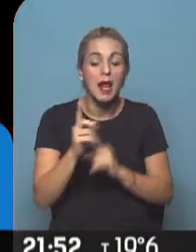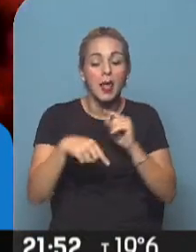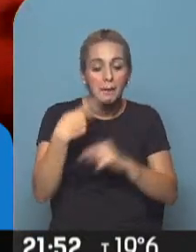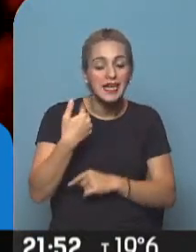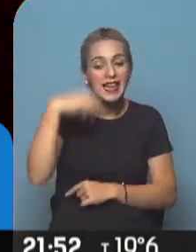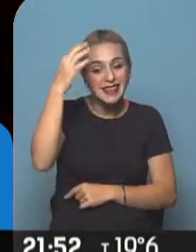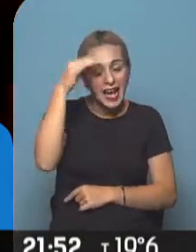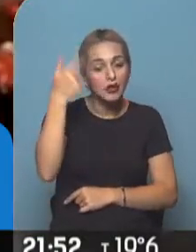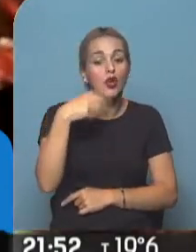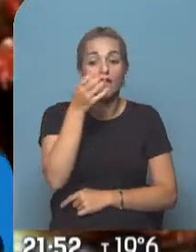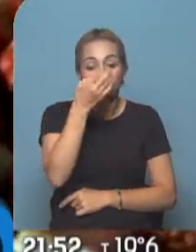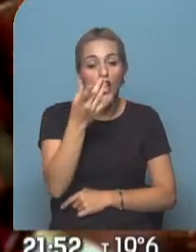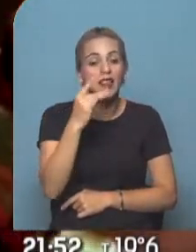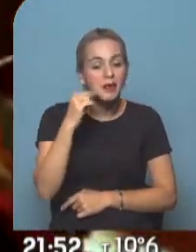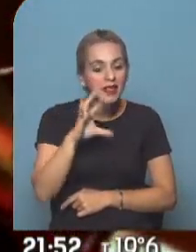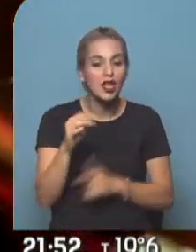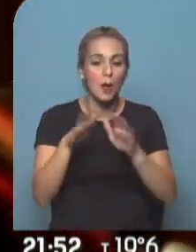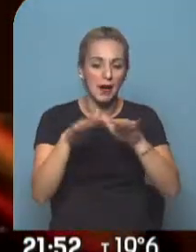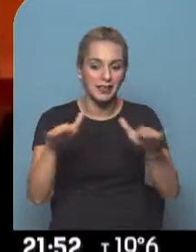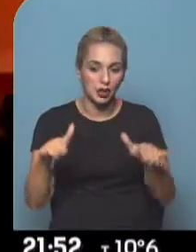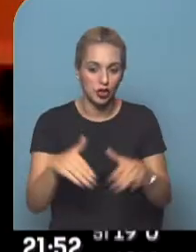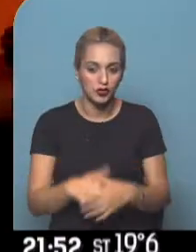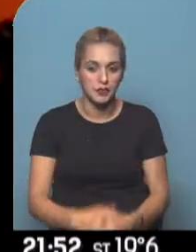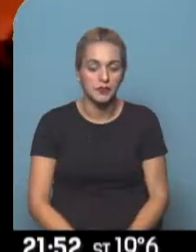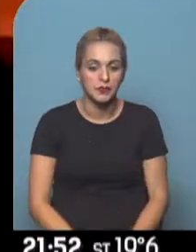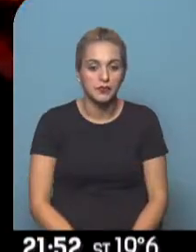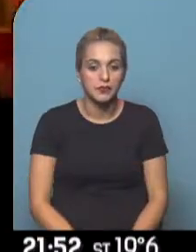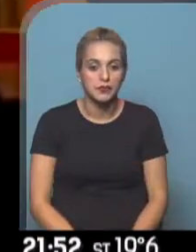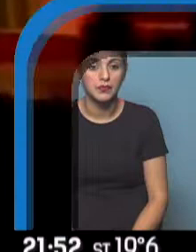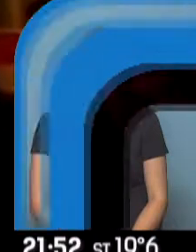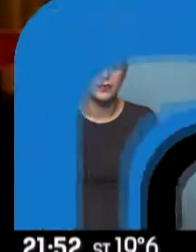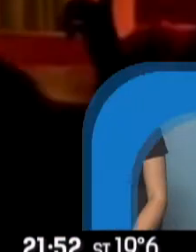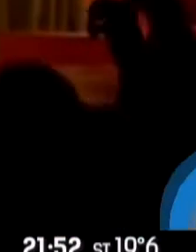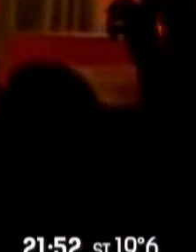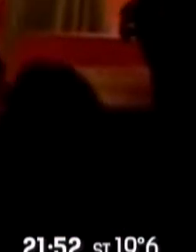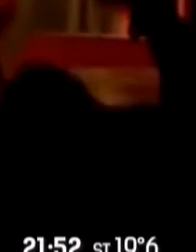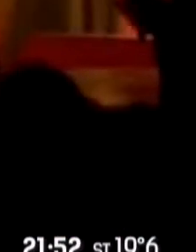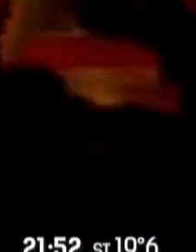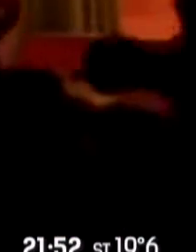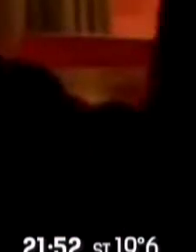Divididos, para chicos.